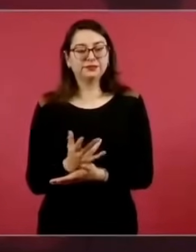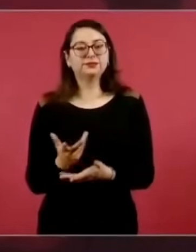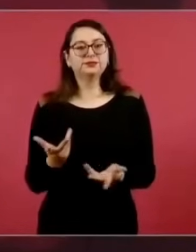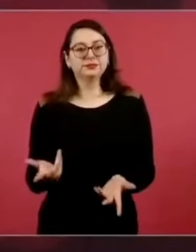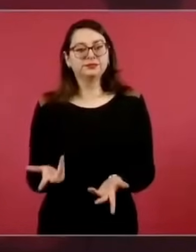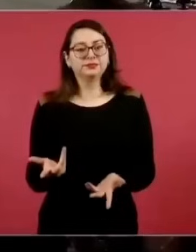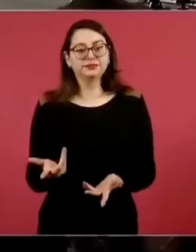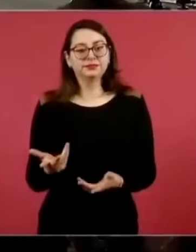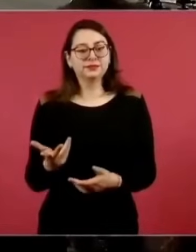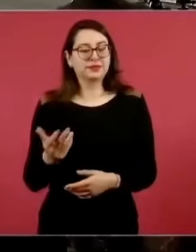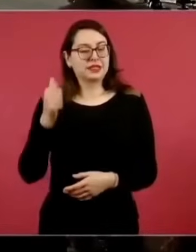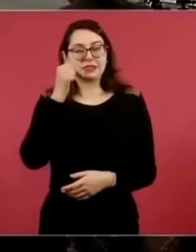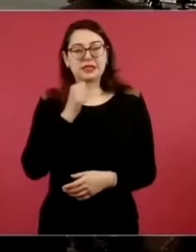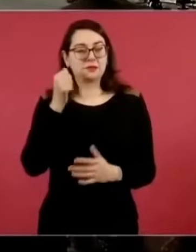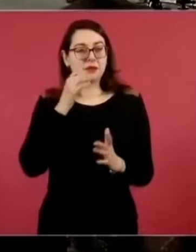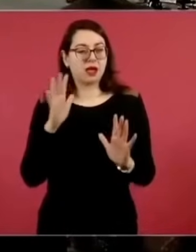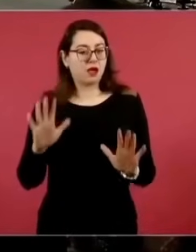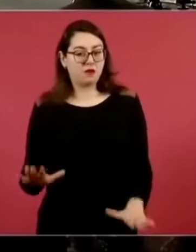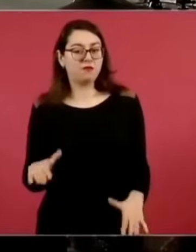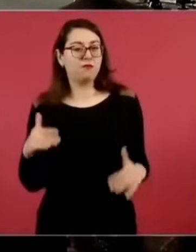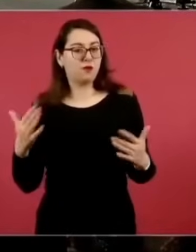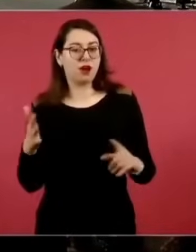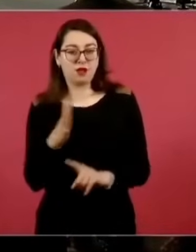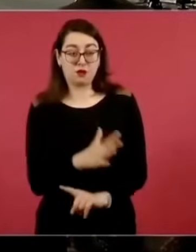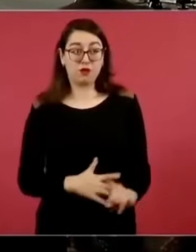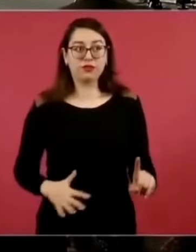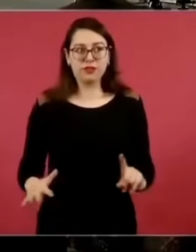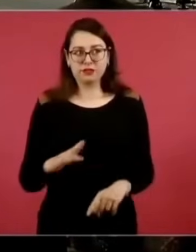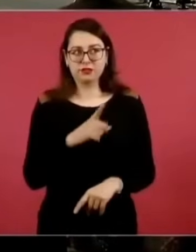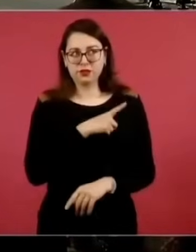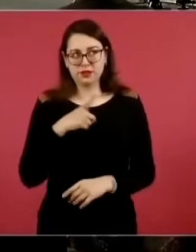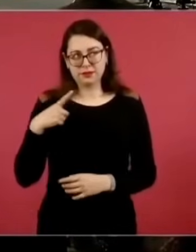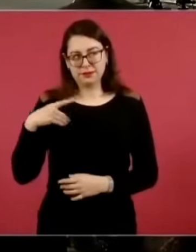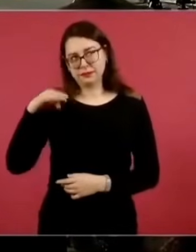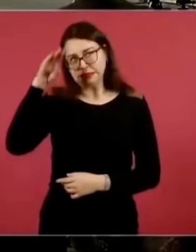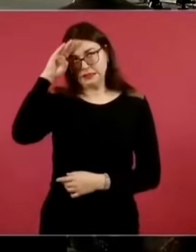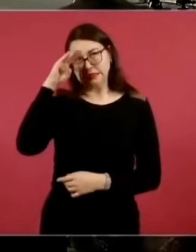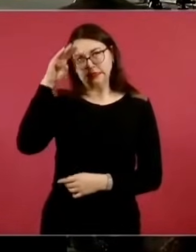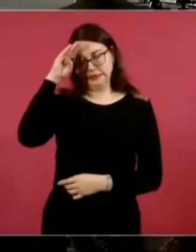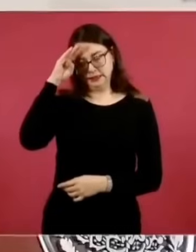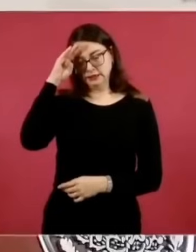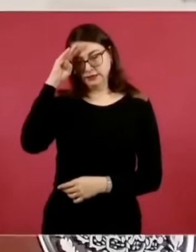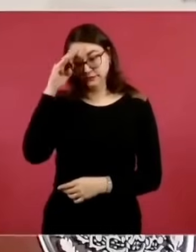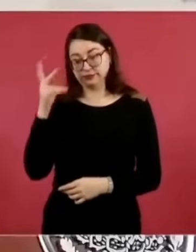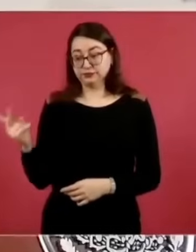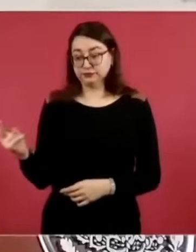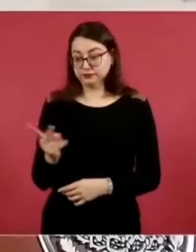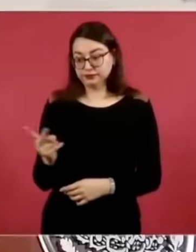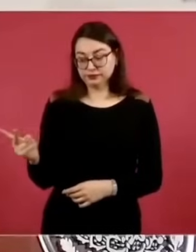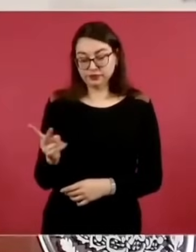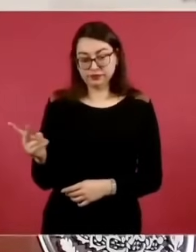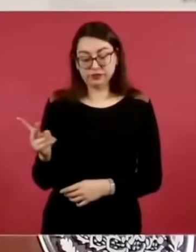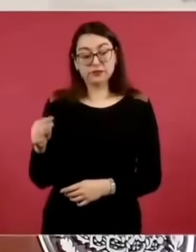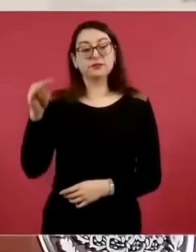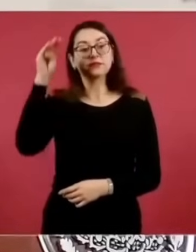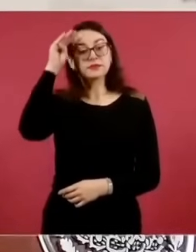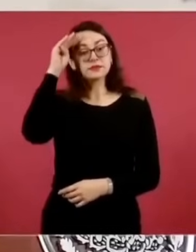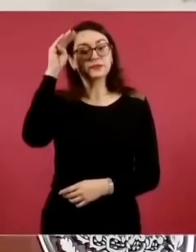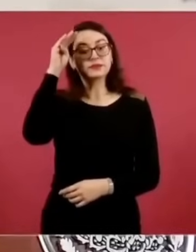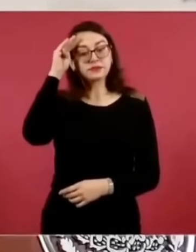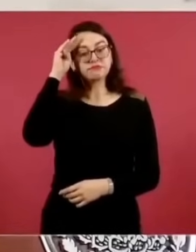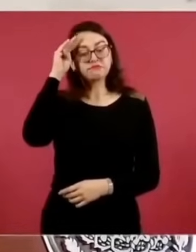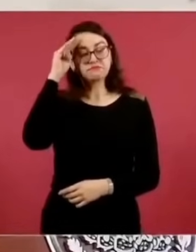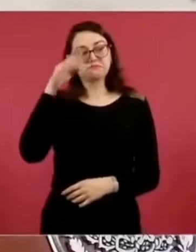intervienen los factores externos. Ahí llegan a la conclusión de que podían llevar a